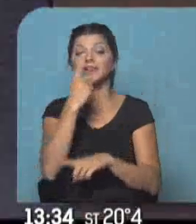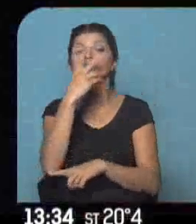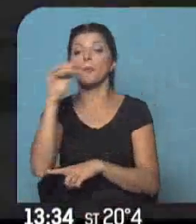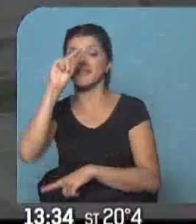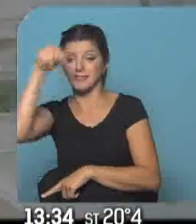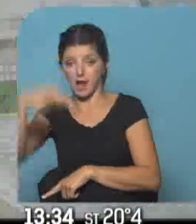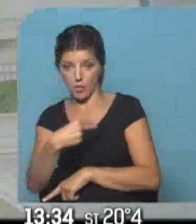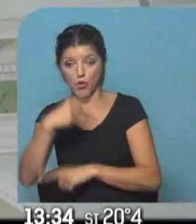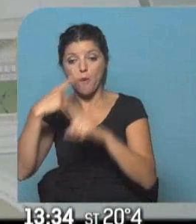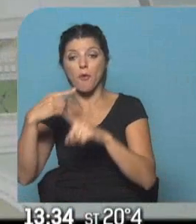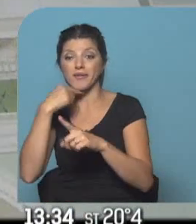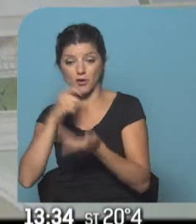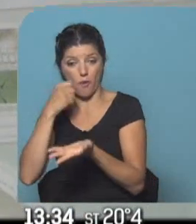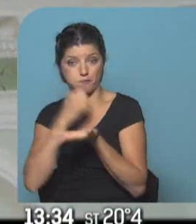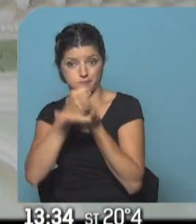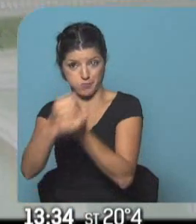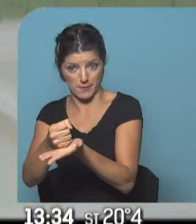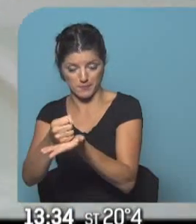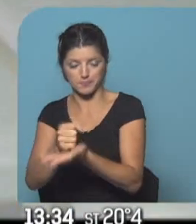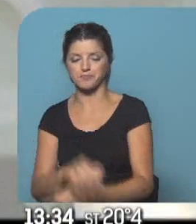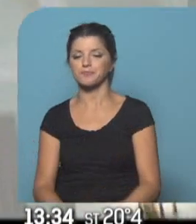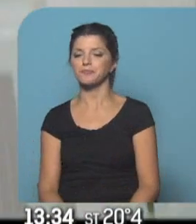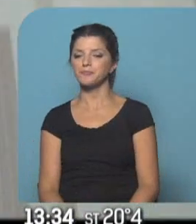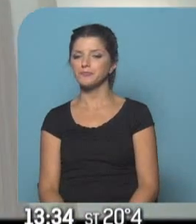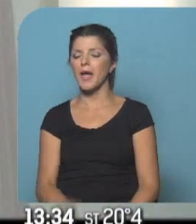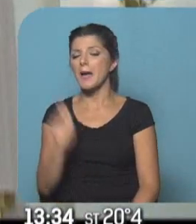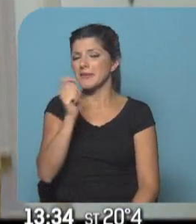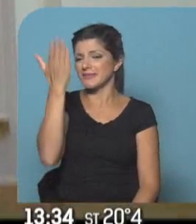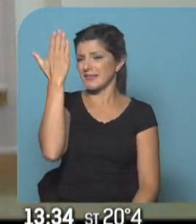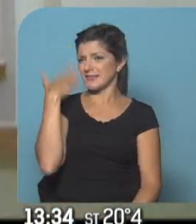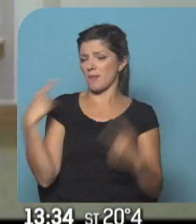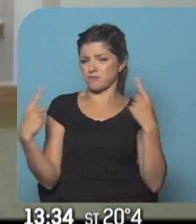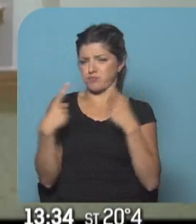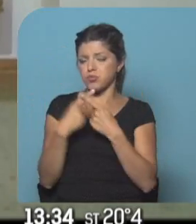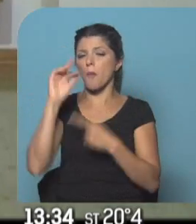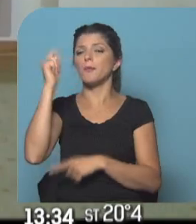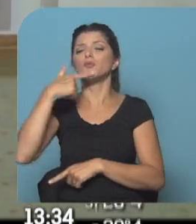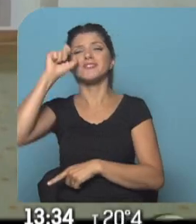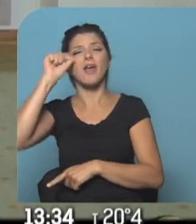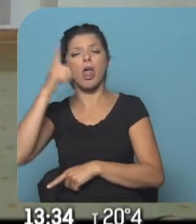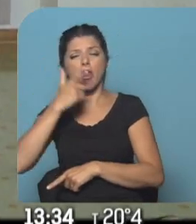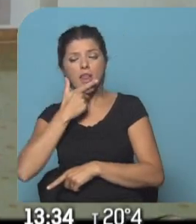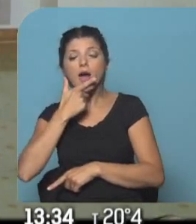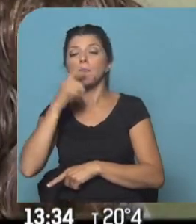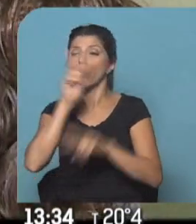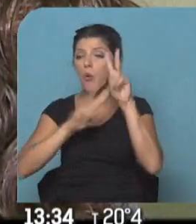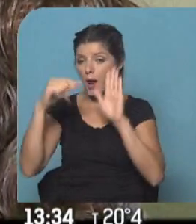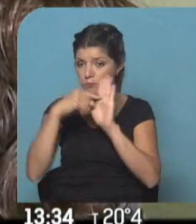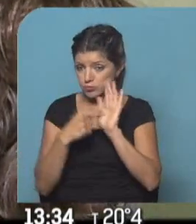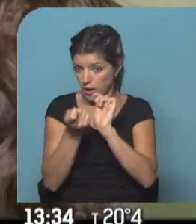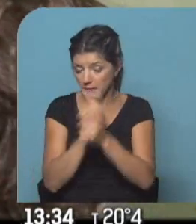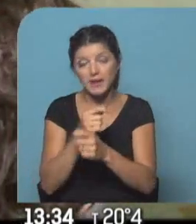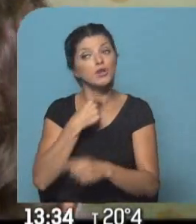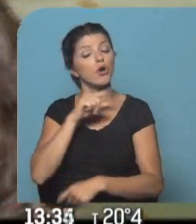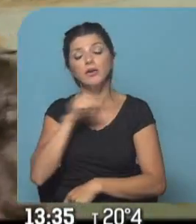del segundo. Enfrentado desde hace meses con Bruselas por la reforma judicial y su negativa a acoger refugiados,